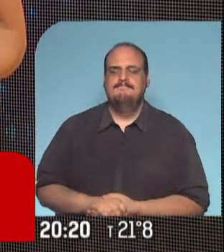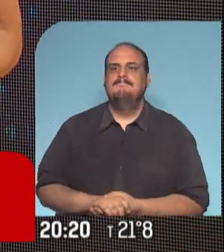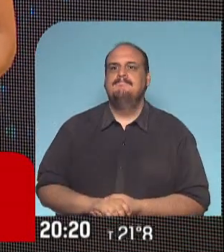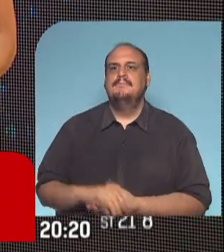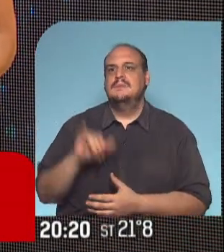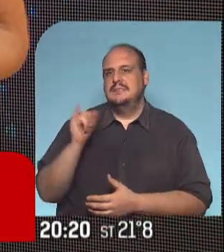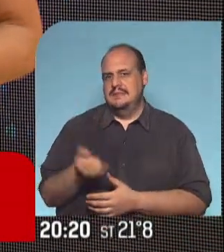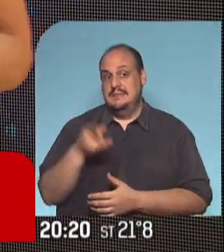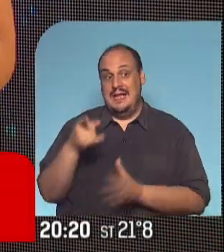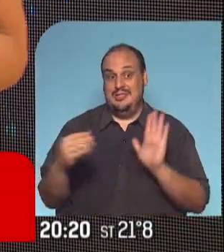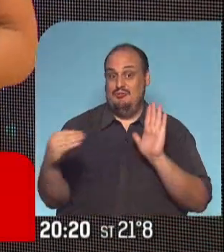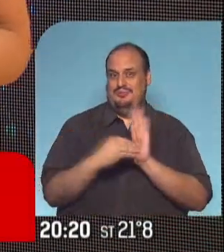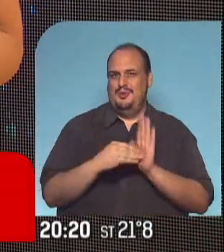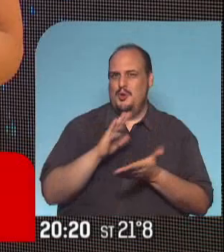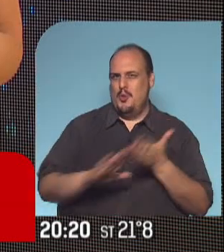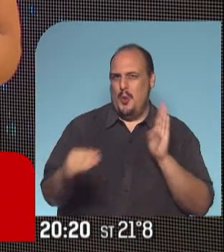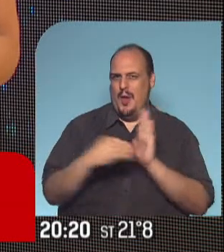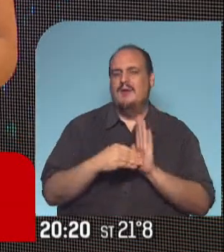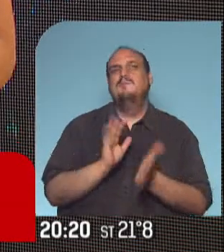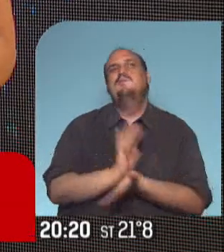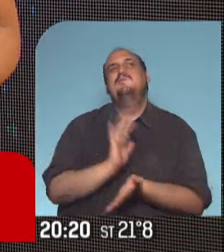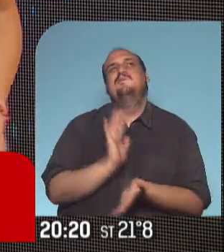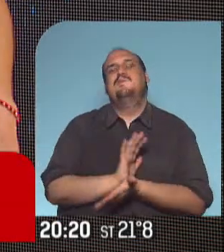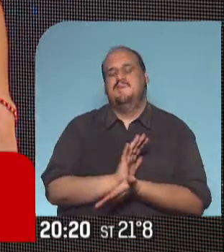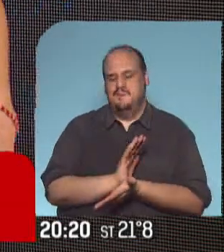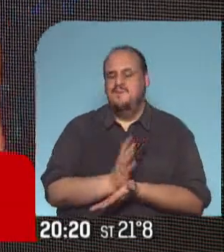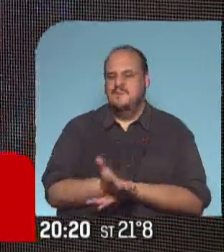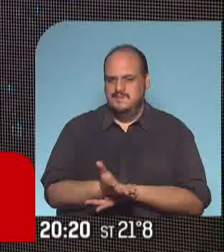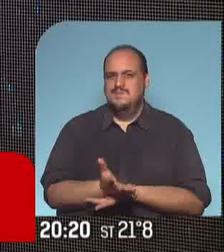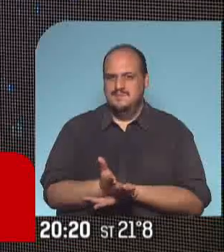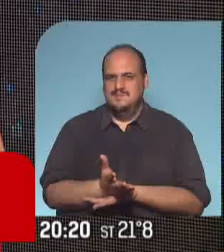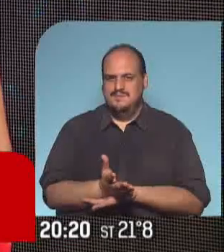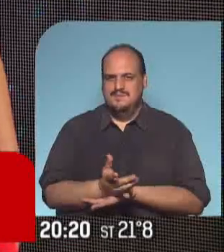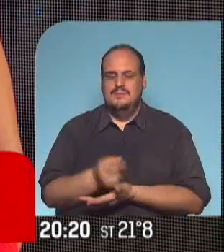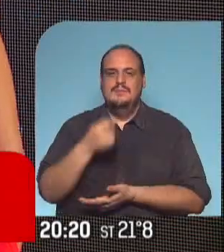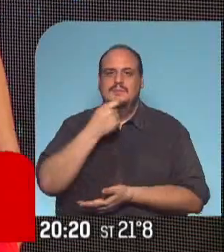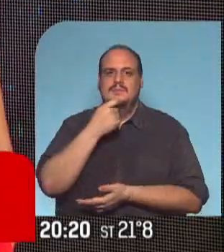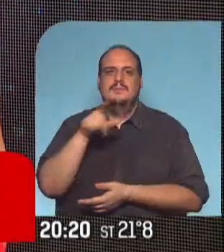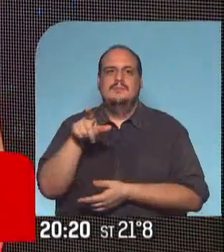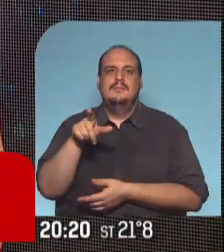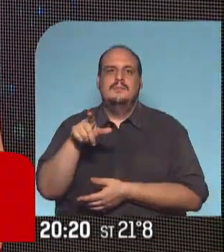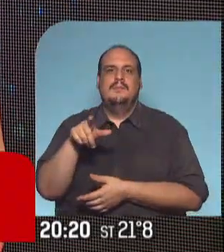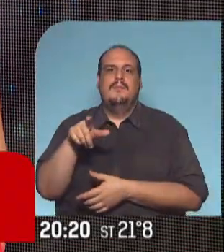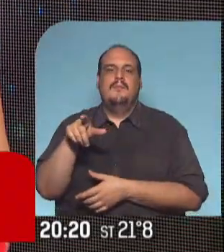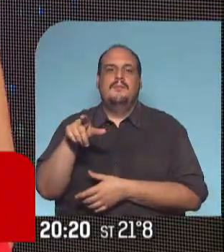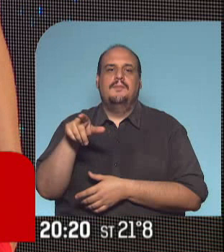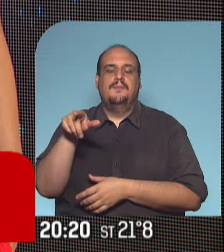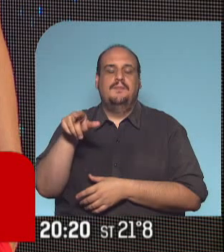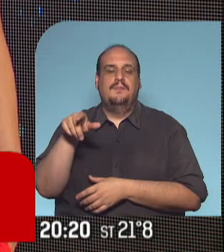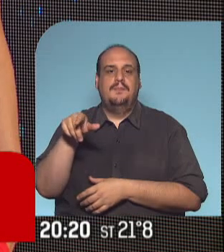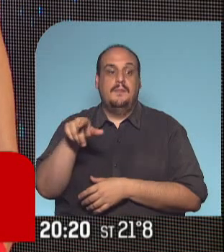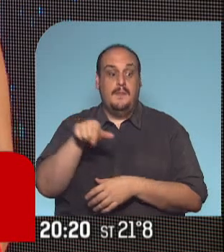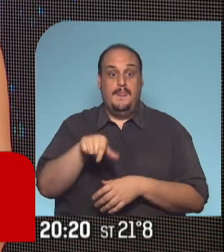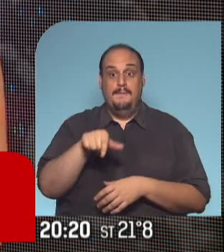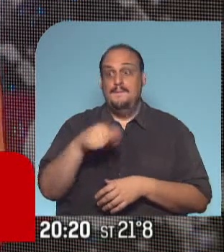una incorporación simbólica, digamos. Imagínate que el impacto fiscal de la recaudación